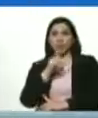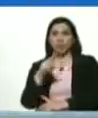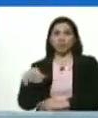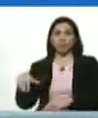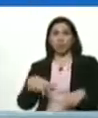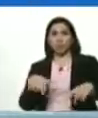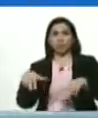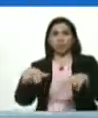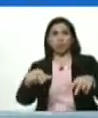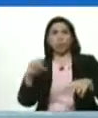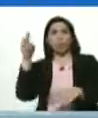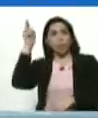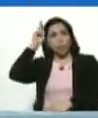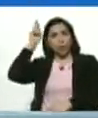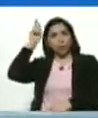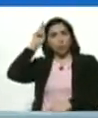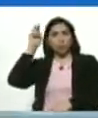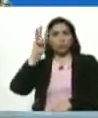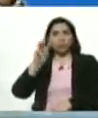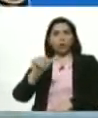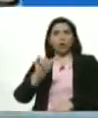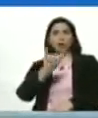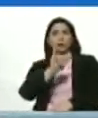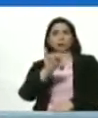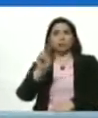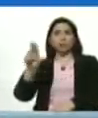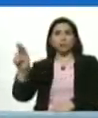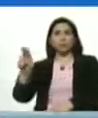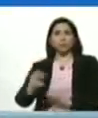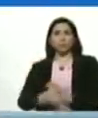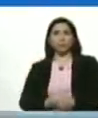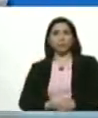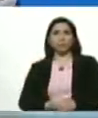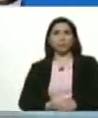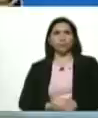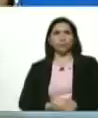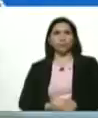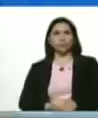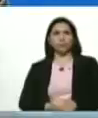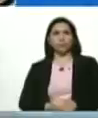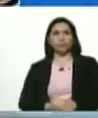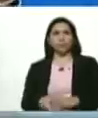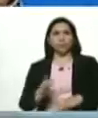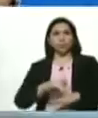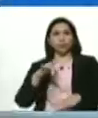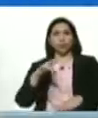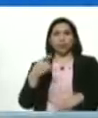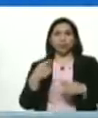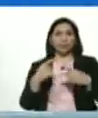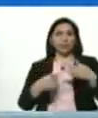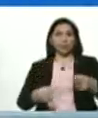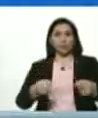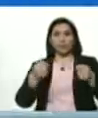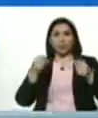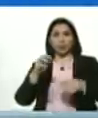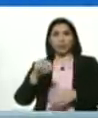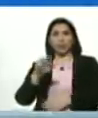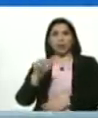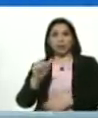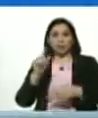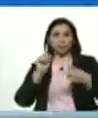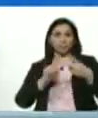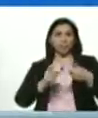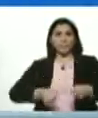yo corredor comercial económico aguayo que toca varios mercados el mercado de mara el